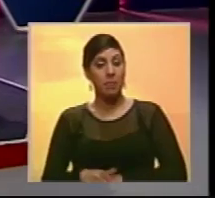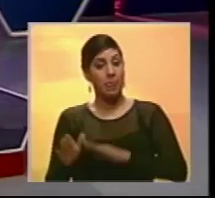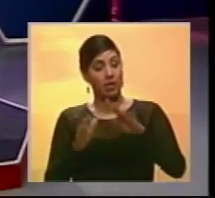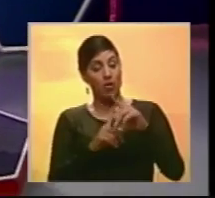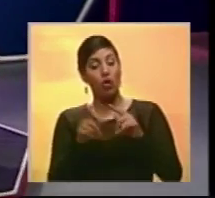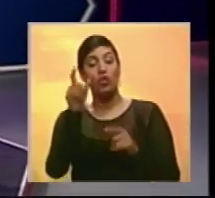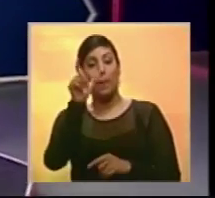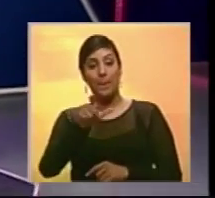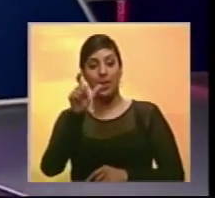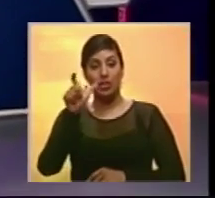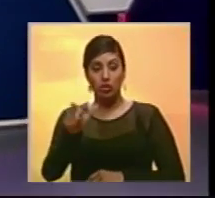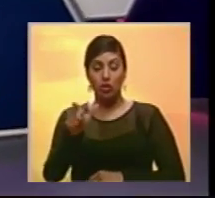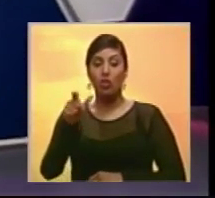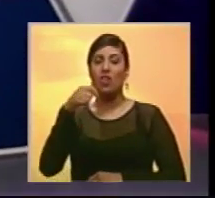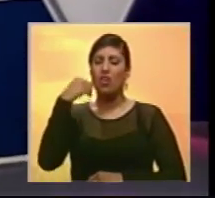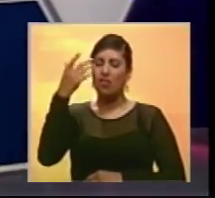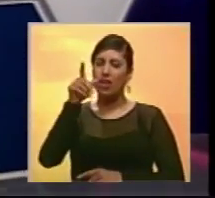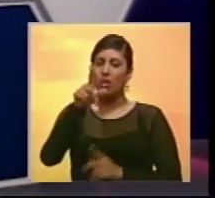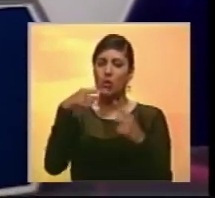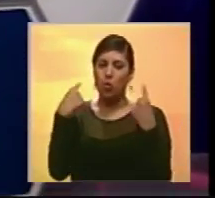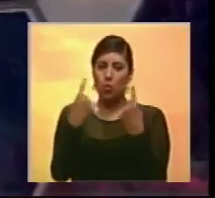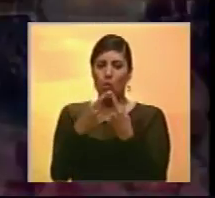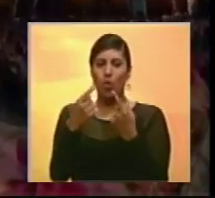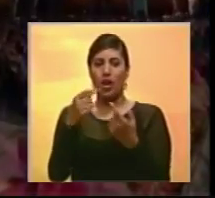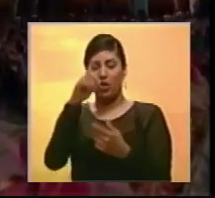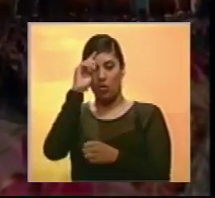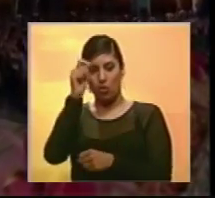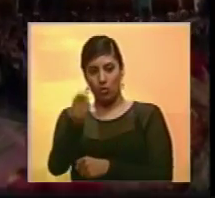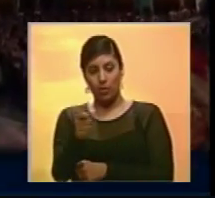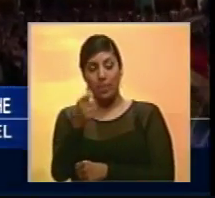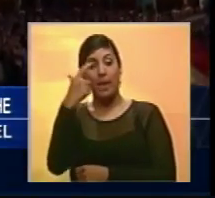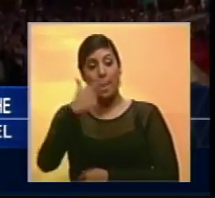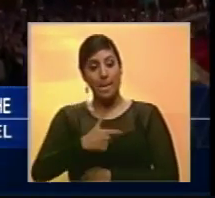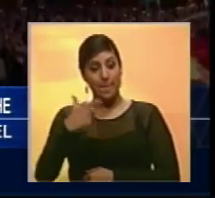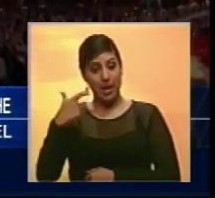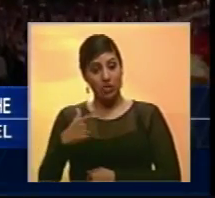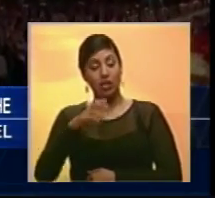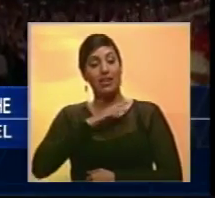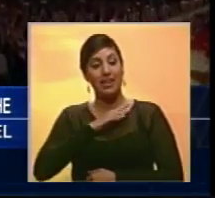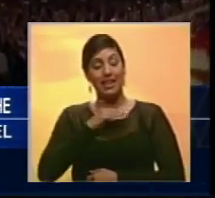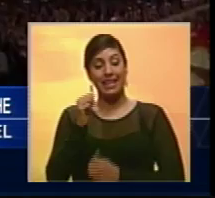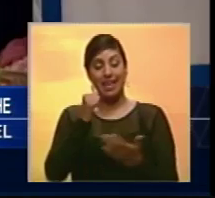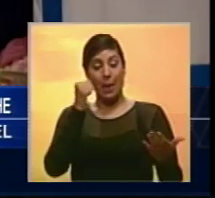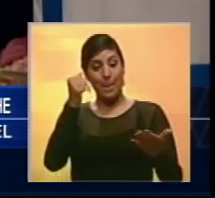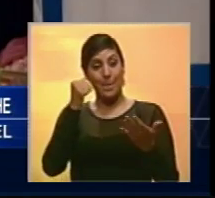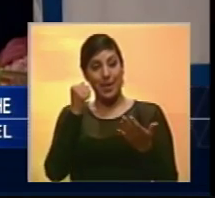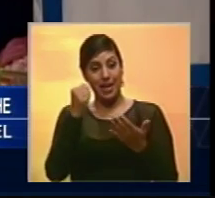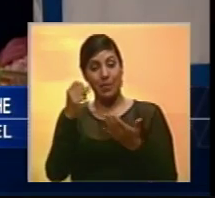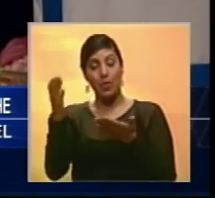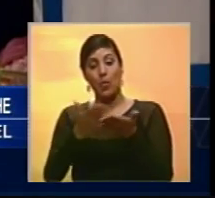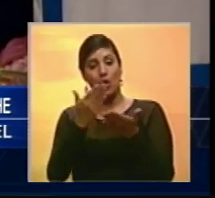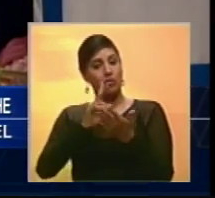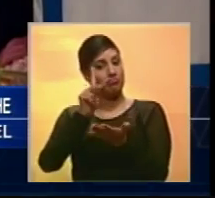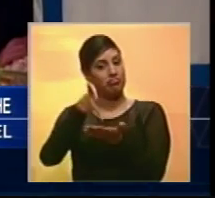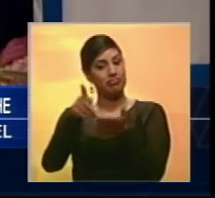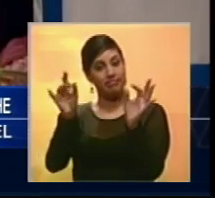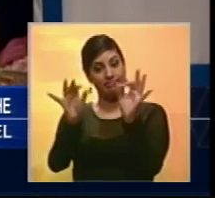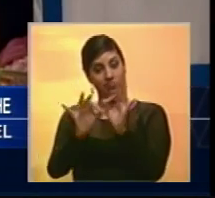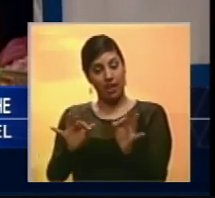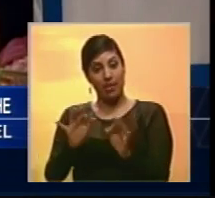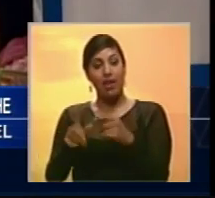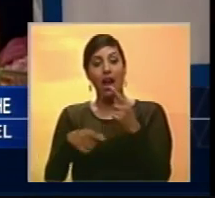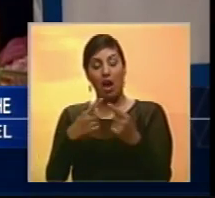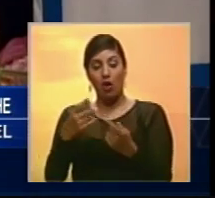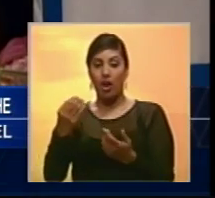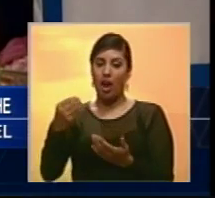Y Bob Dylan fue la gran ausencia en la ceremonia del Premio Nobel. Tal como se esperaba, el premiado en literatura no asistió a la gala y durante